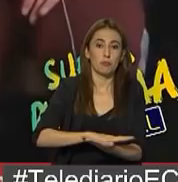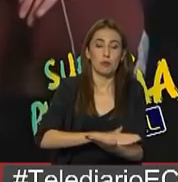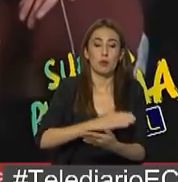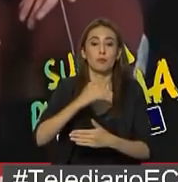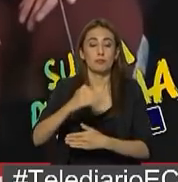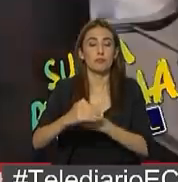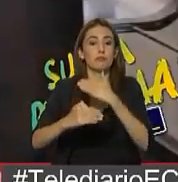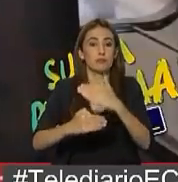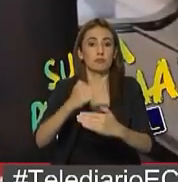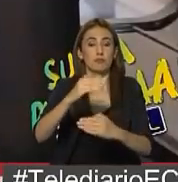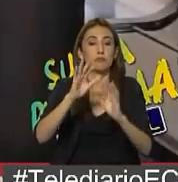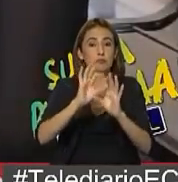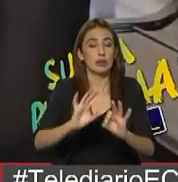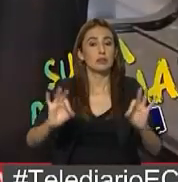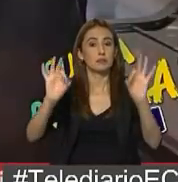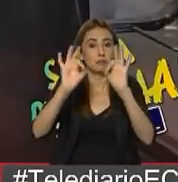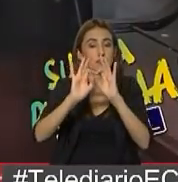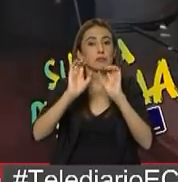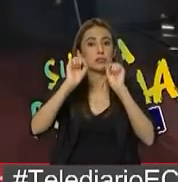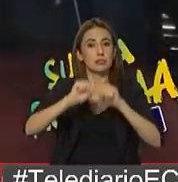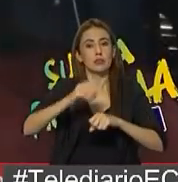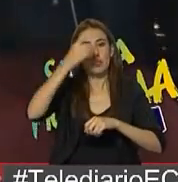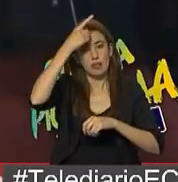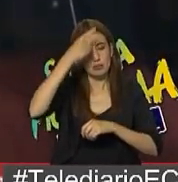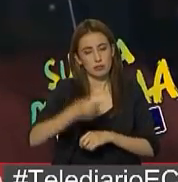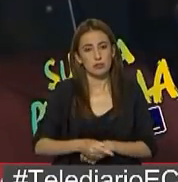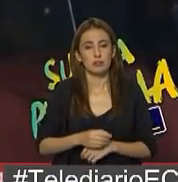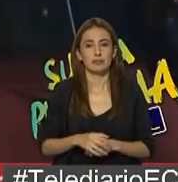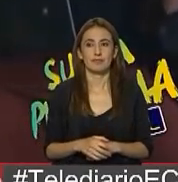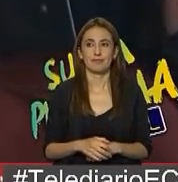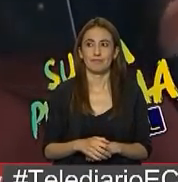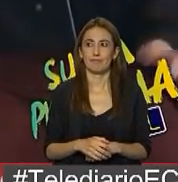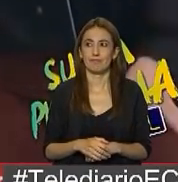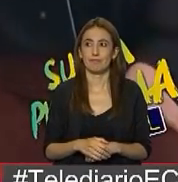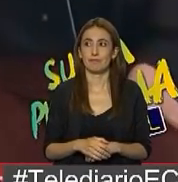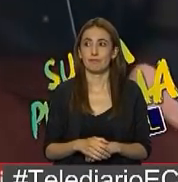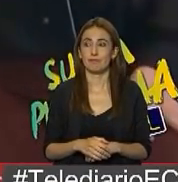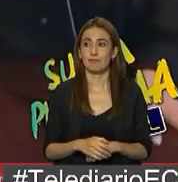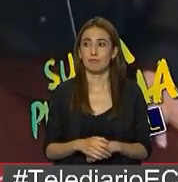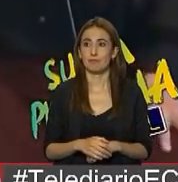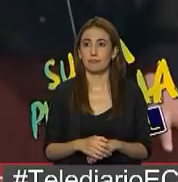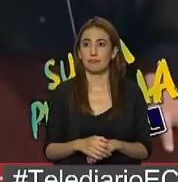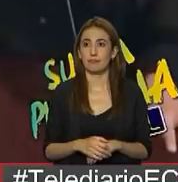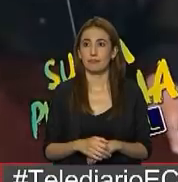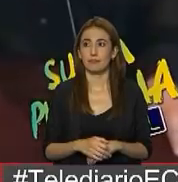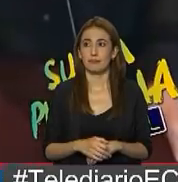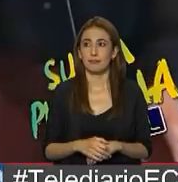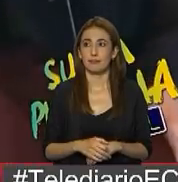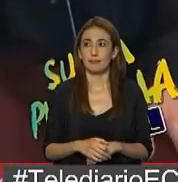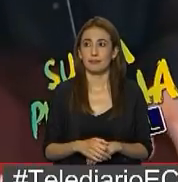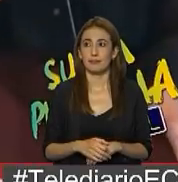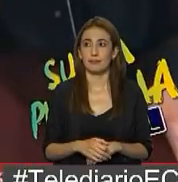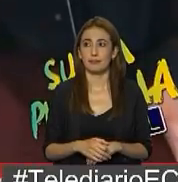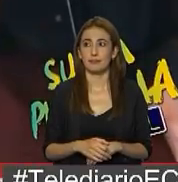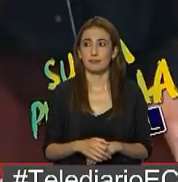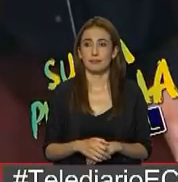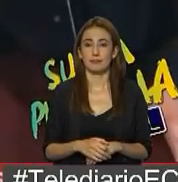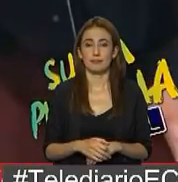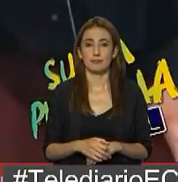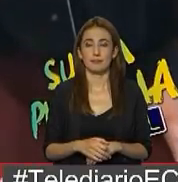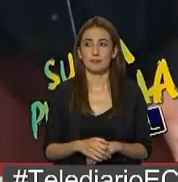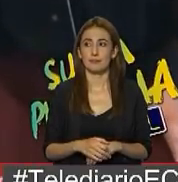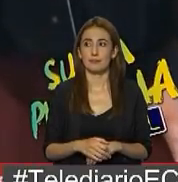música son más que firmes. Lo vi dormir confiado,